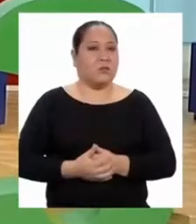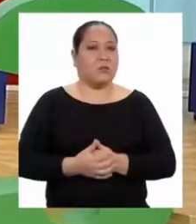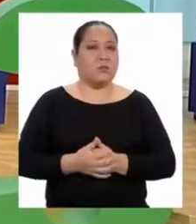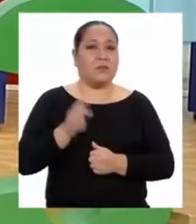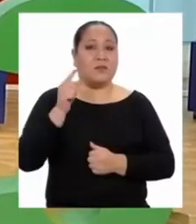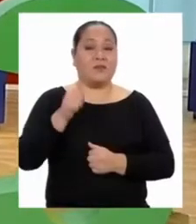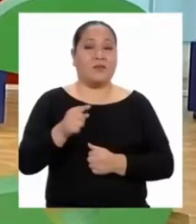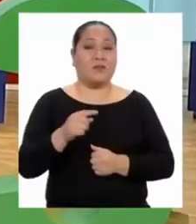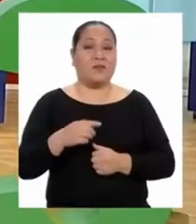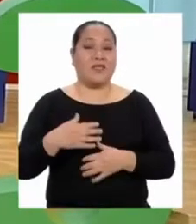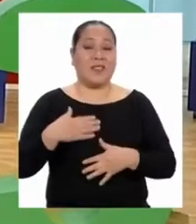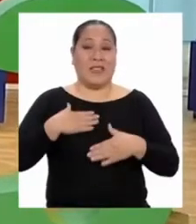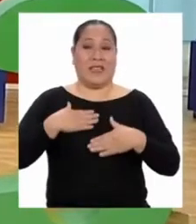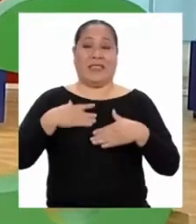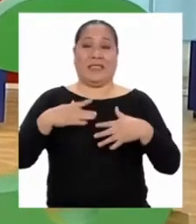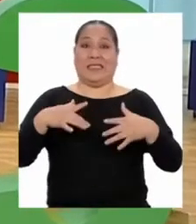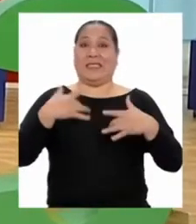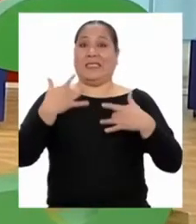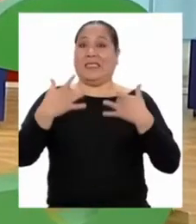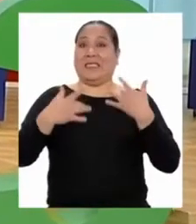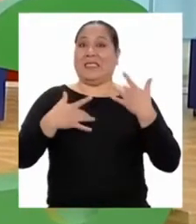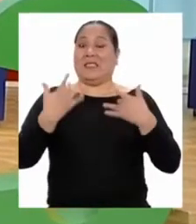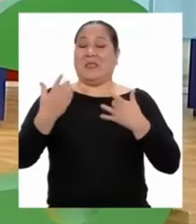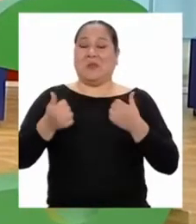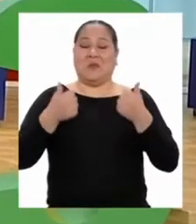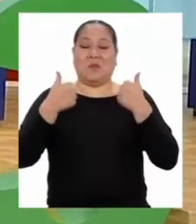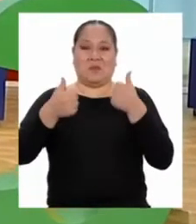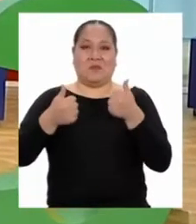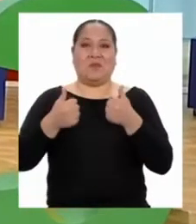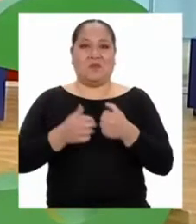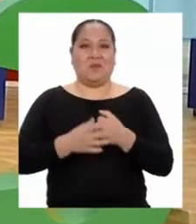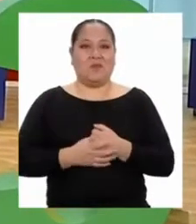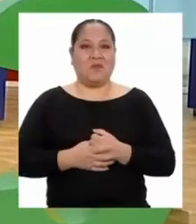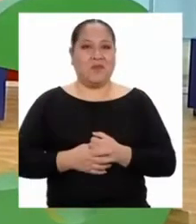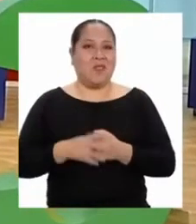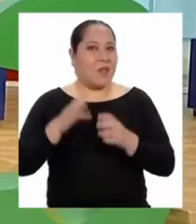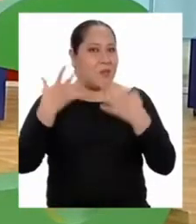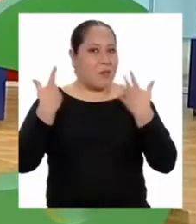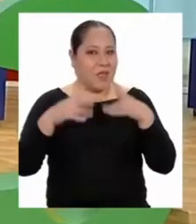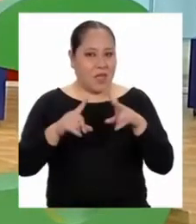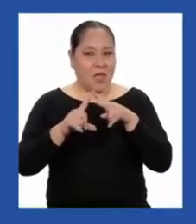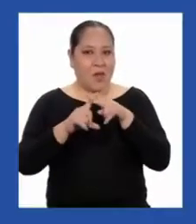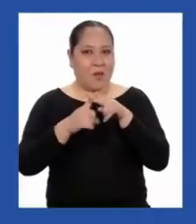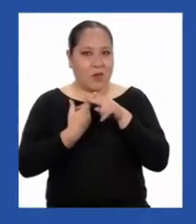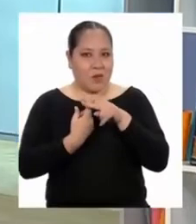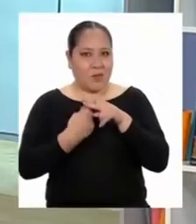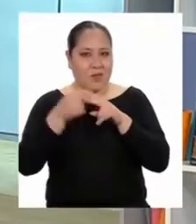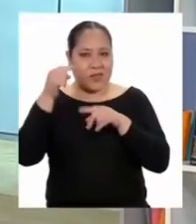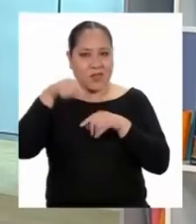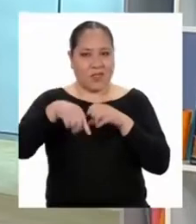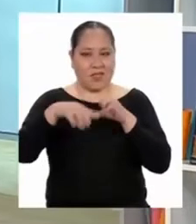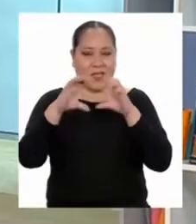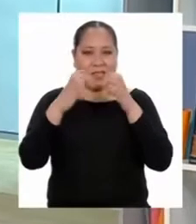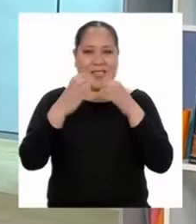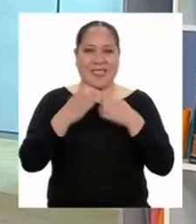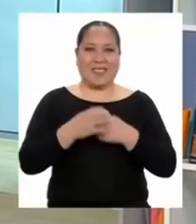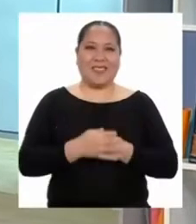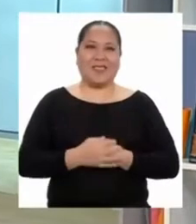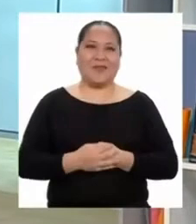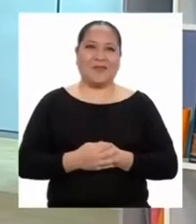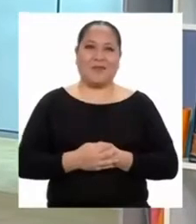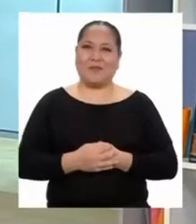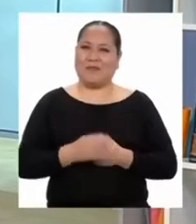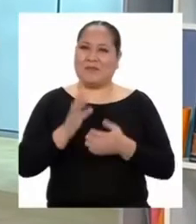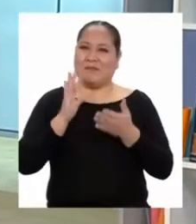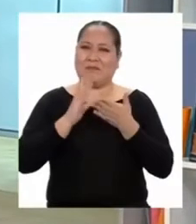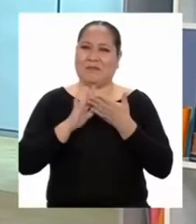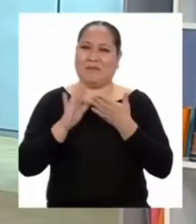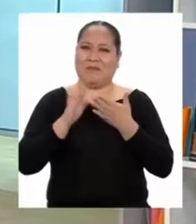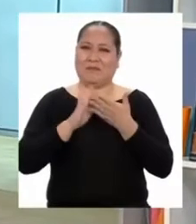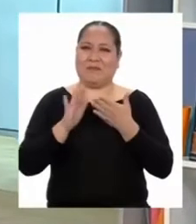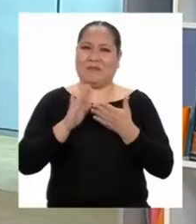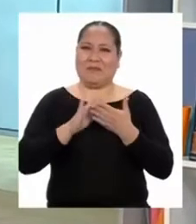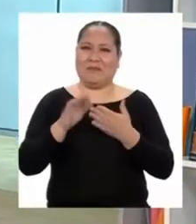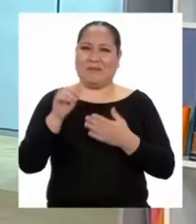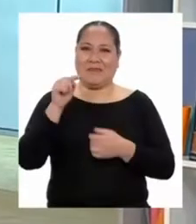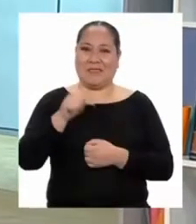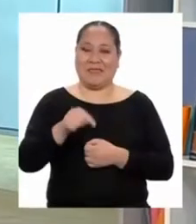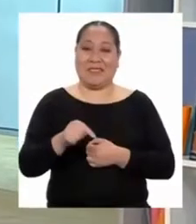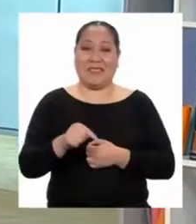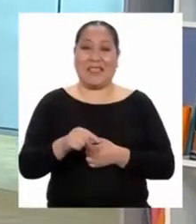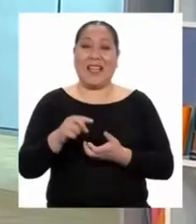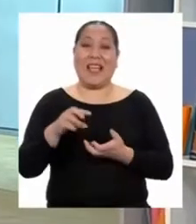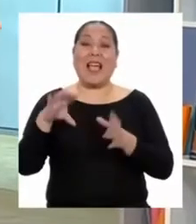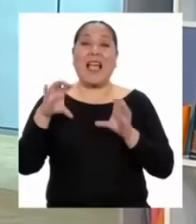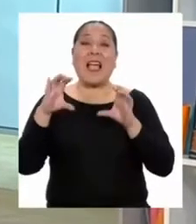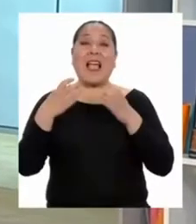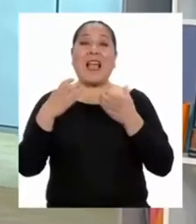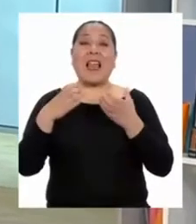con el ánimo a tope y con las pilas recargadas para empezar la clase de hoy. Disculpen, es que he tomado clases